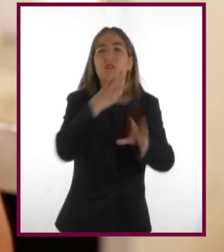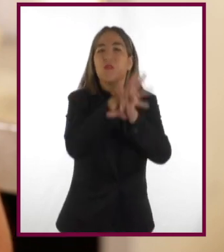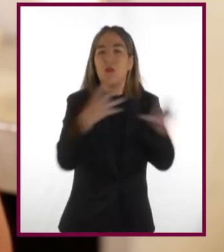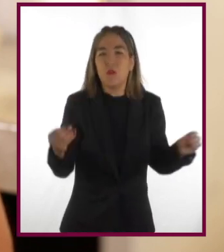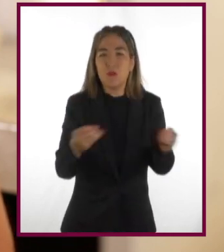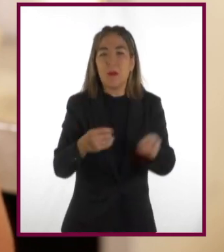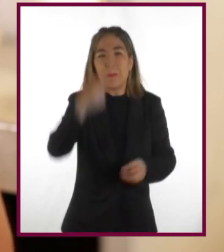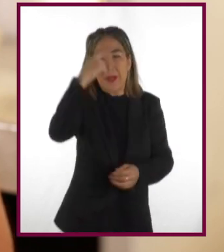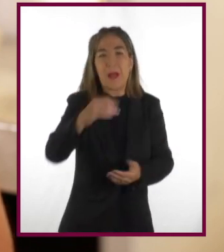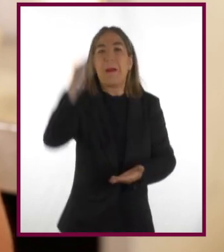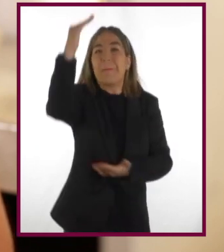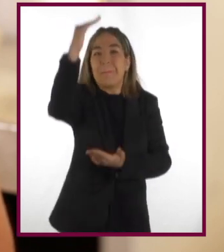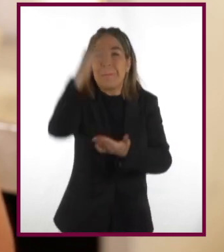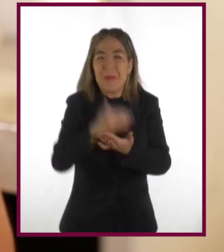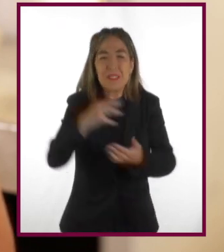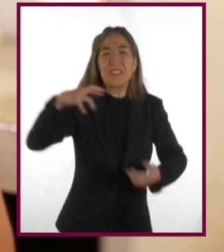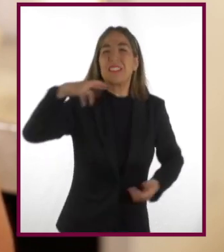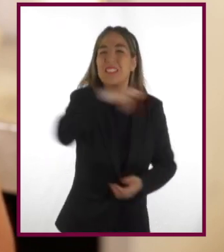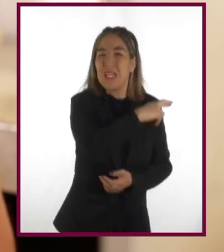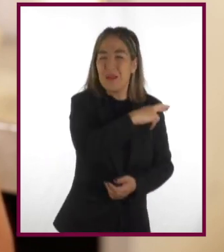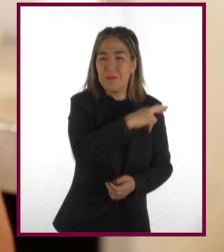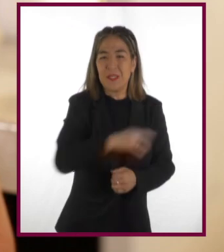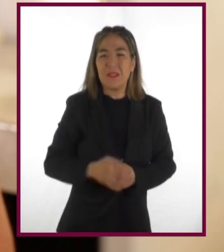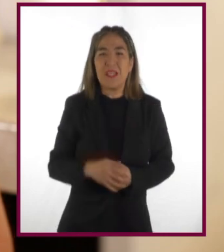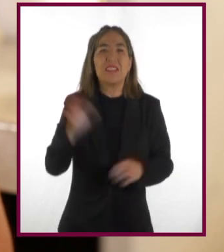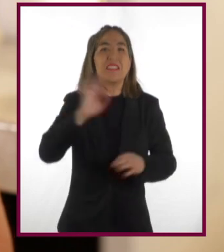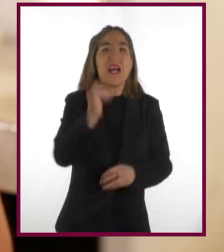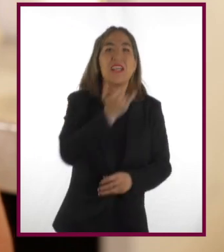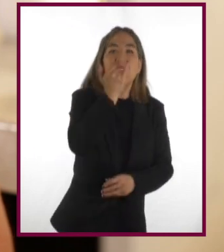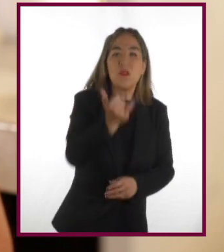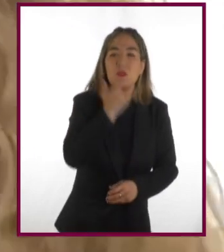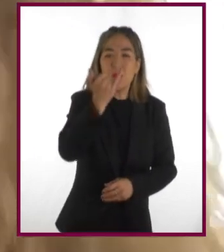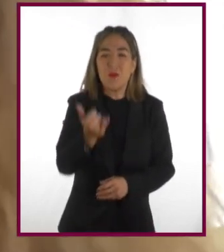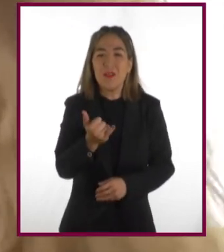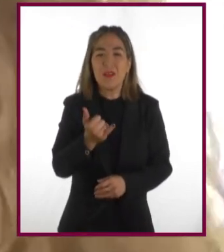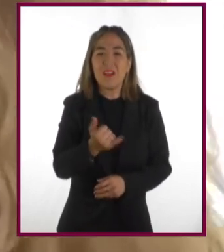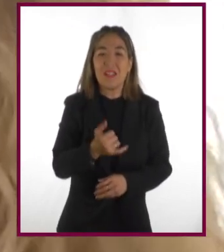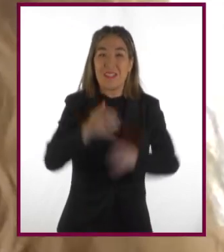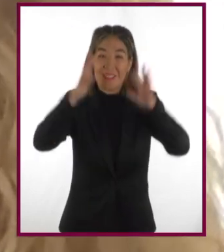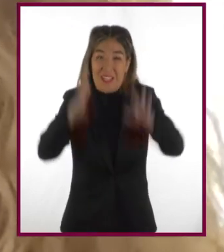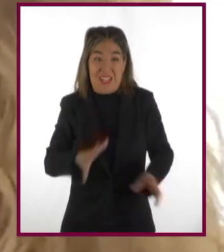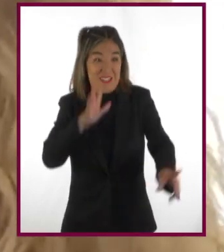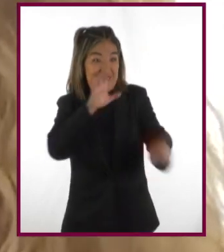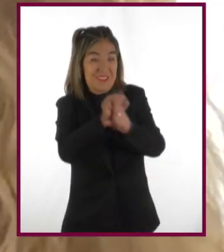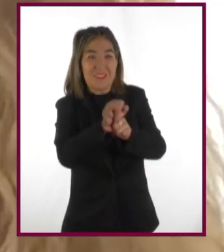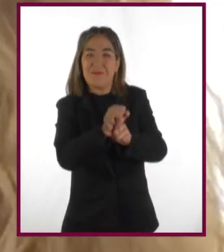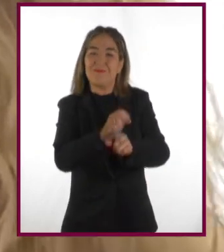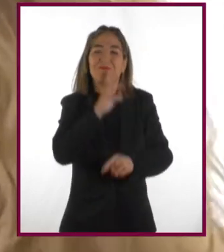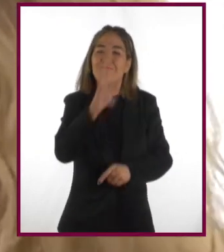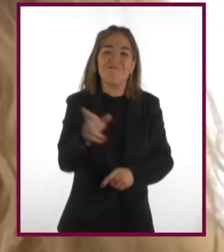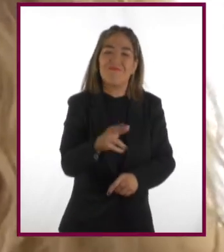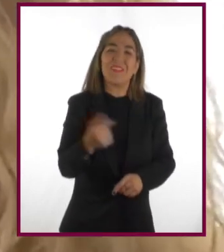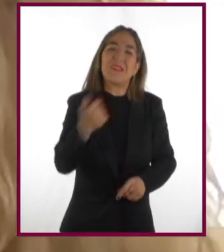tener soluciones que minimizan muchísimo los errores. Naturalmente no hemos llegado a la solución, sino yo ya tendría $1